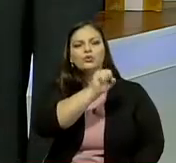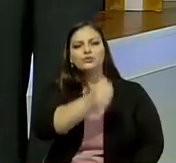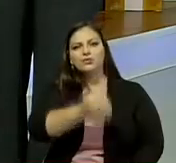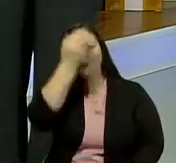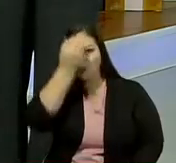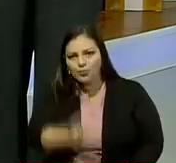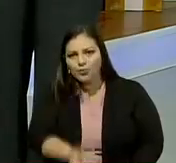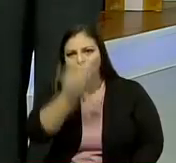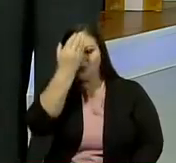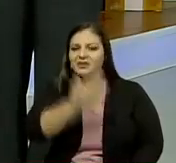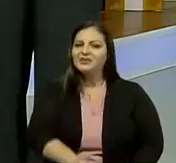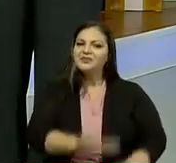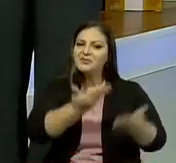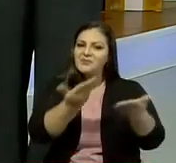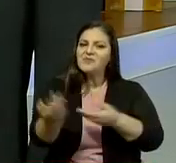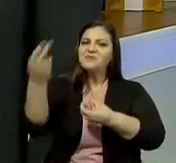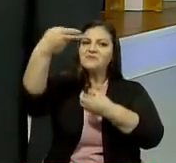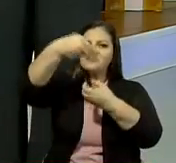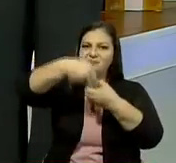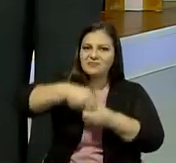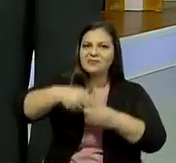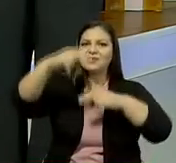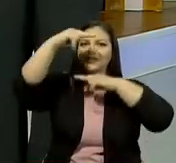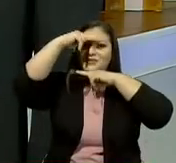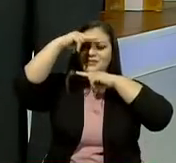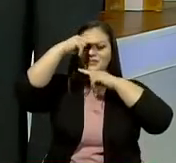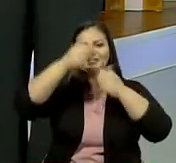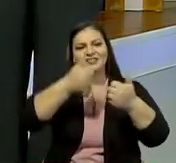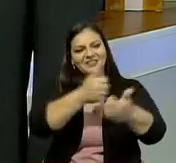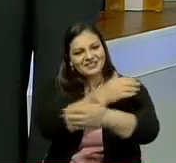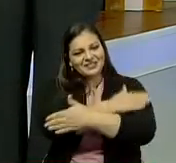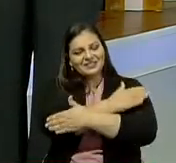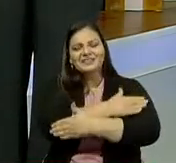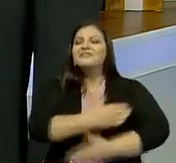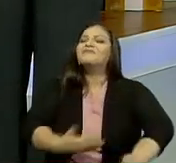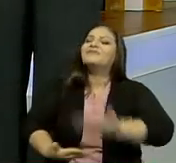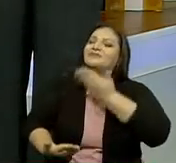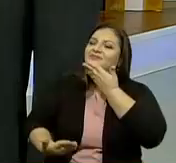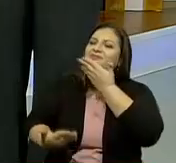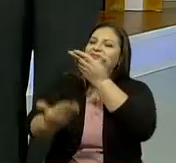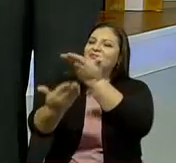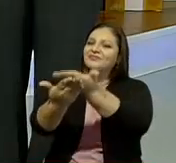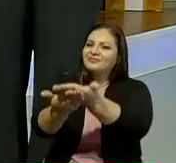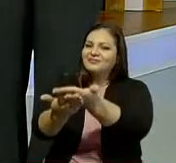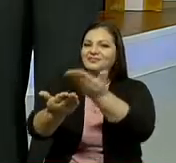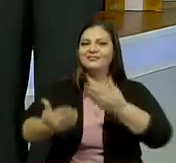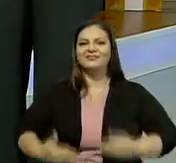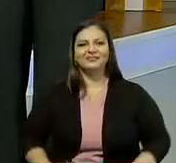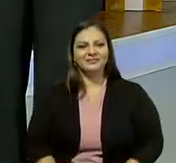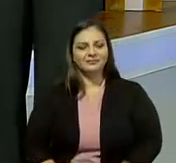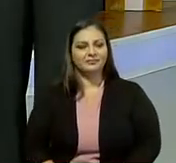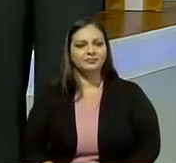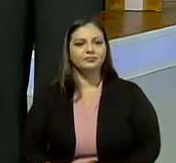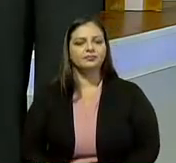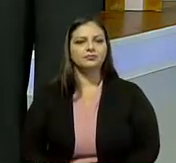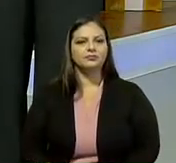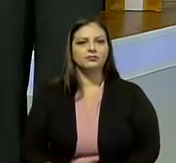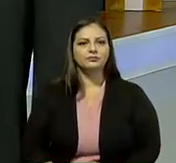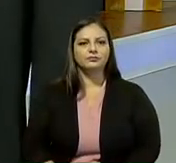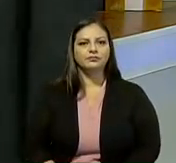josé luís bienvenido al informativo muchísimas gracias jorge muchísimas gracias para ti buena los novedades